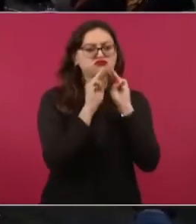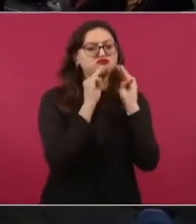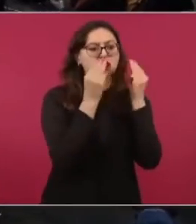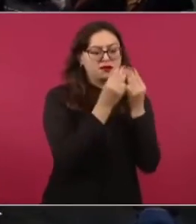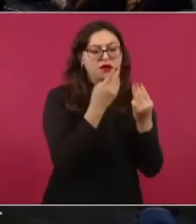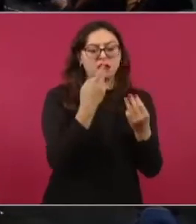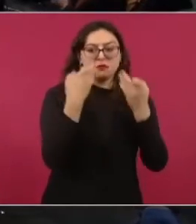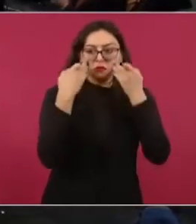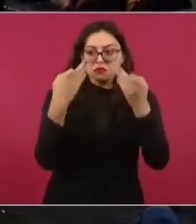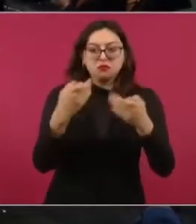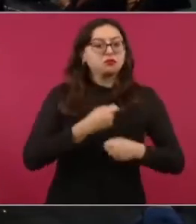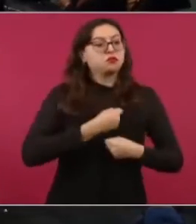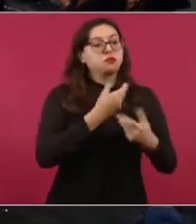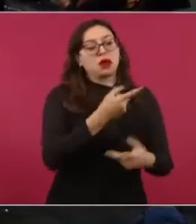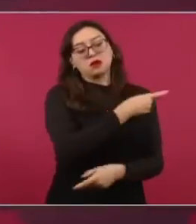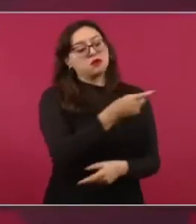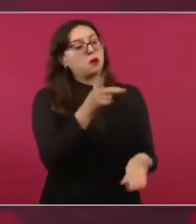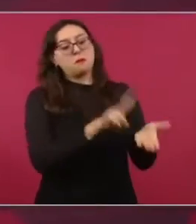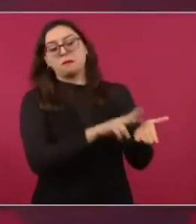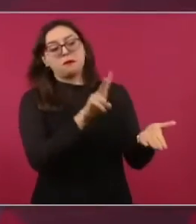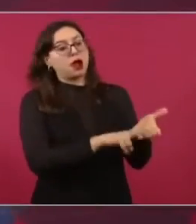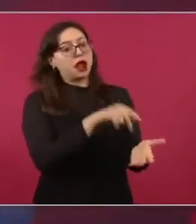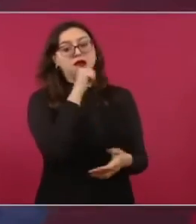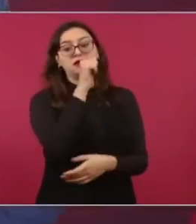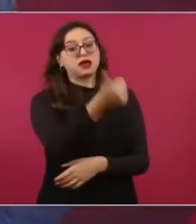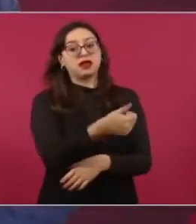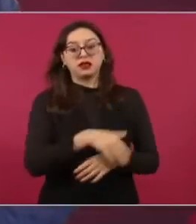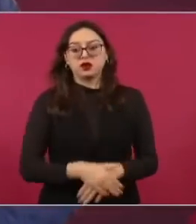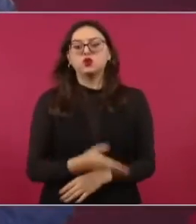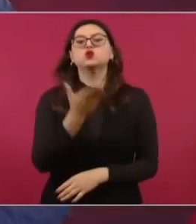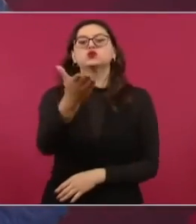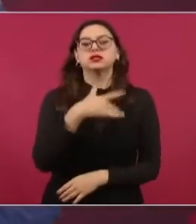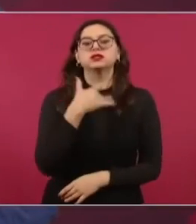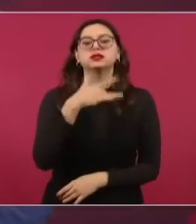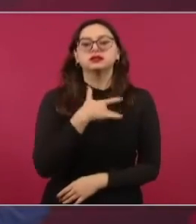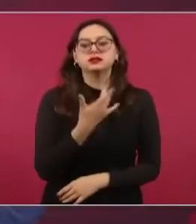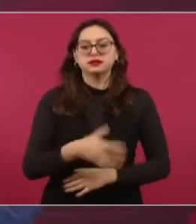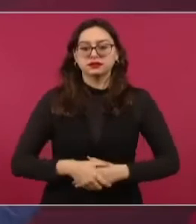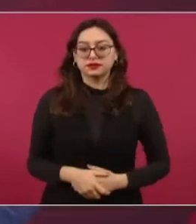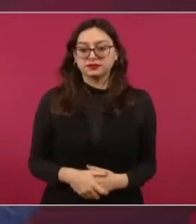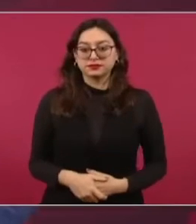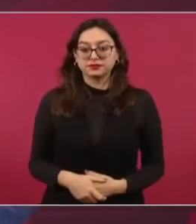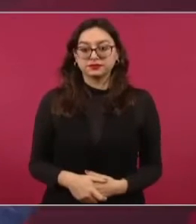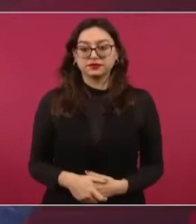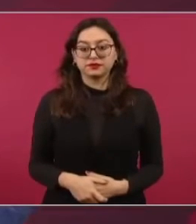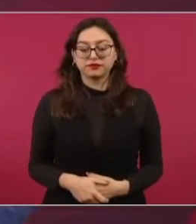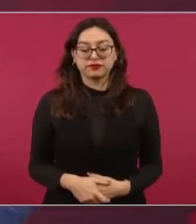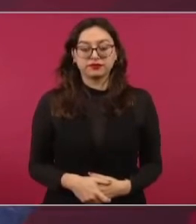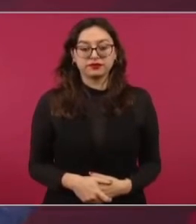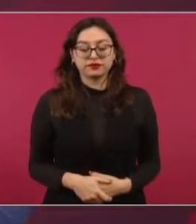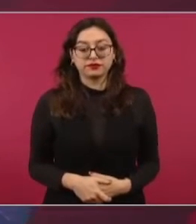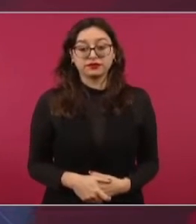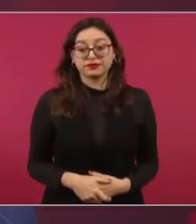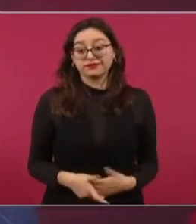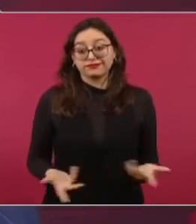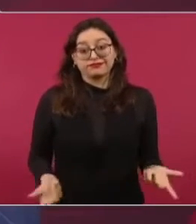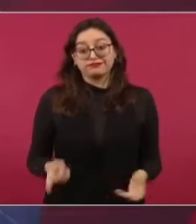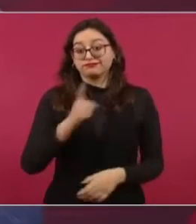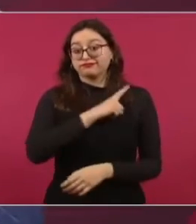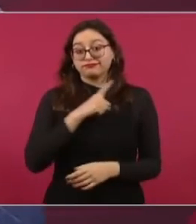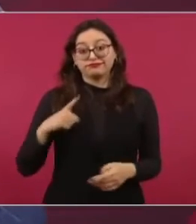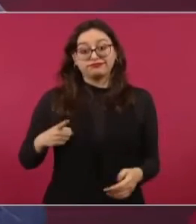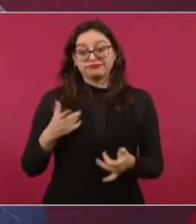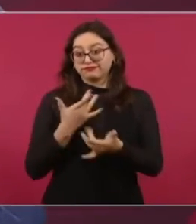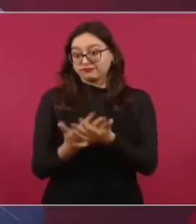presidente. Pues hay que esperar, yo insisto, ¿no?, en la